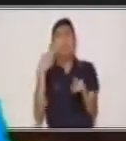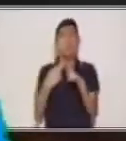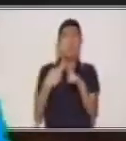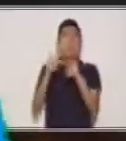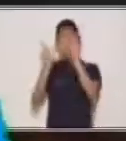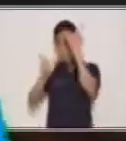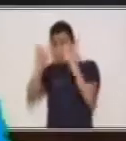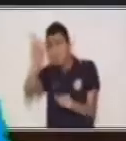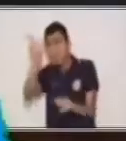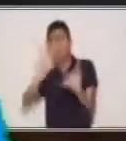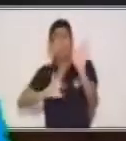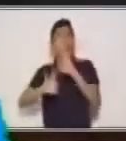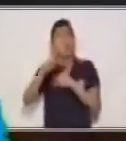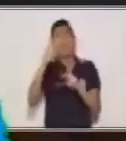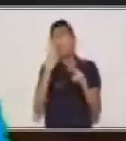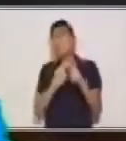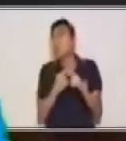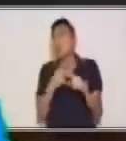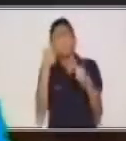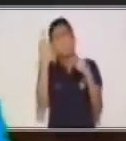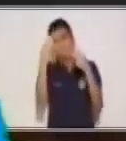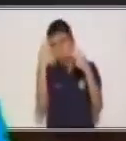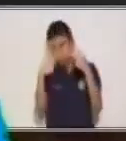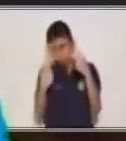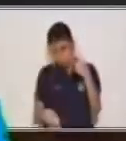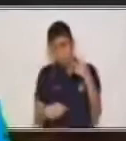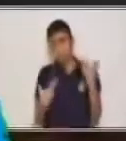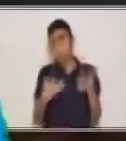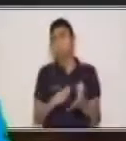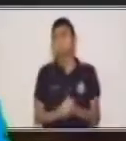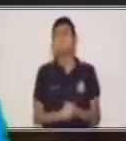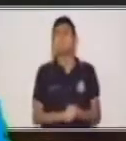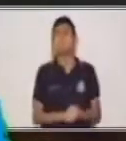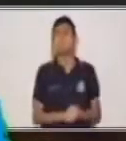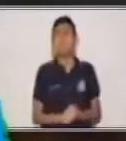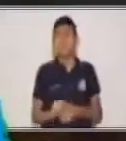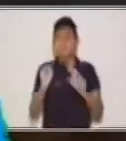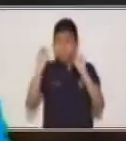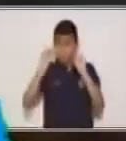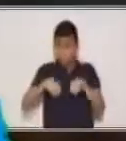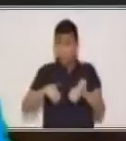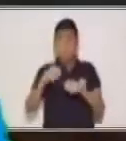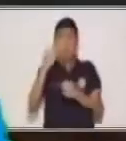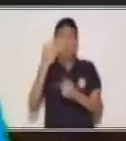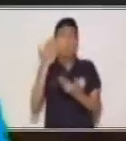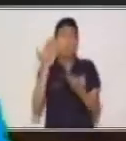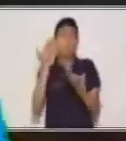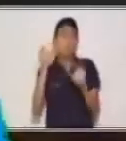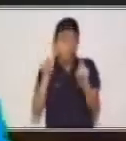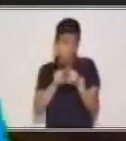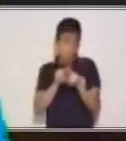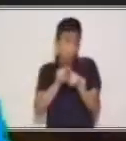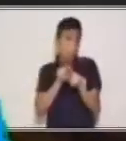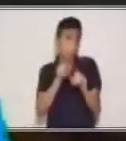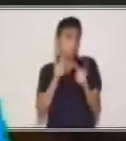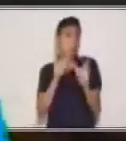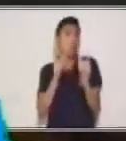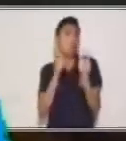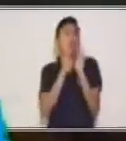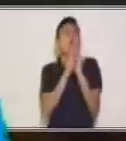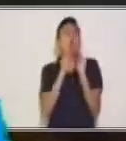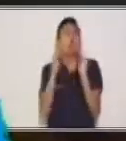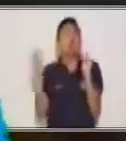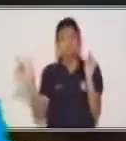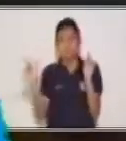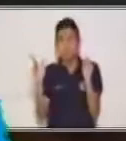María, eran nombres de personas, era un sustantivo. Puede ser un infinitivo cuando hablamos